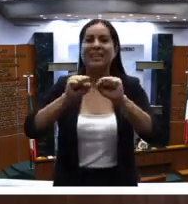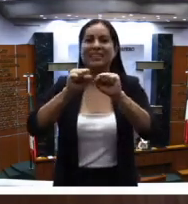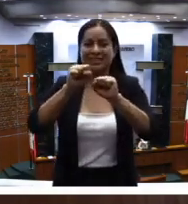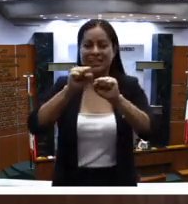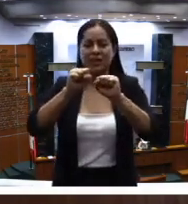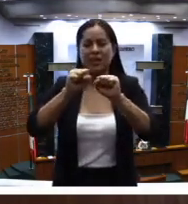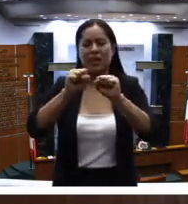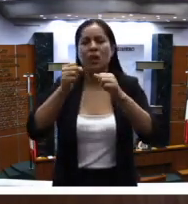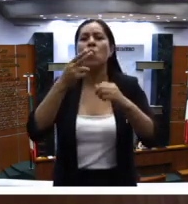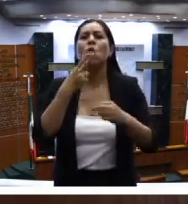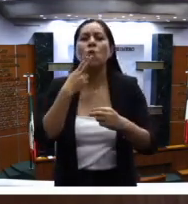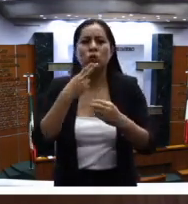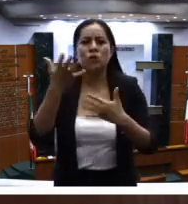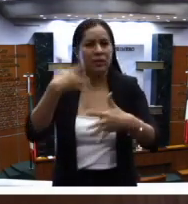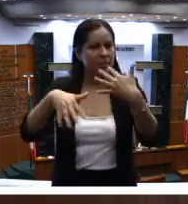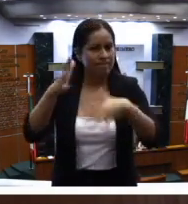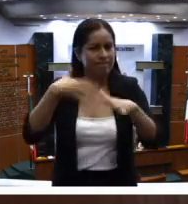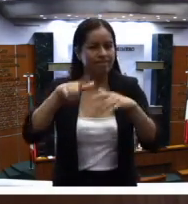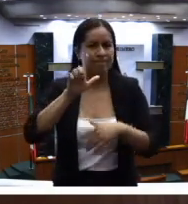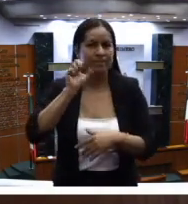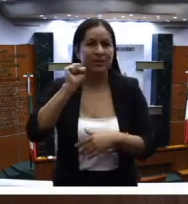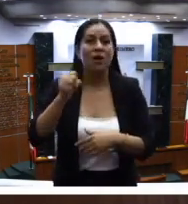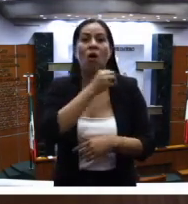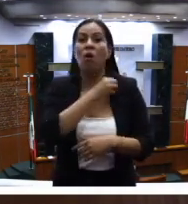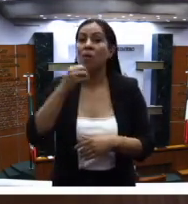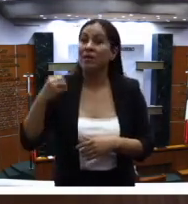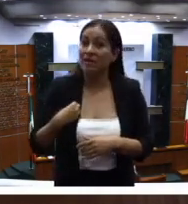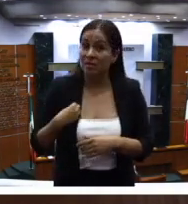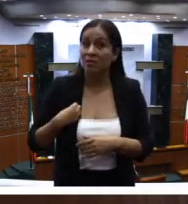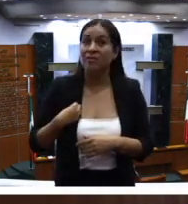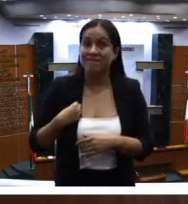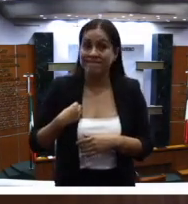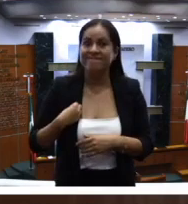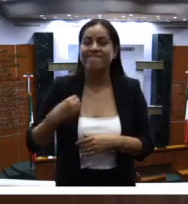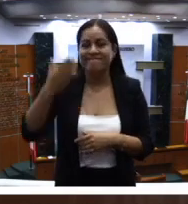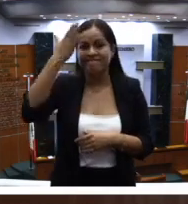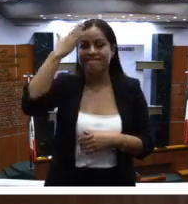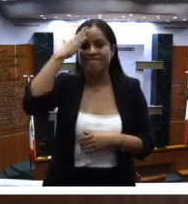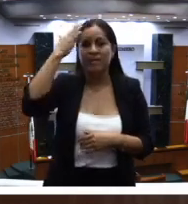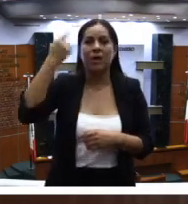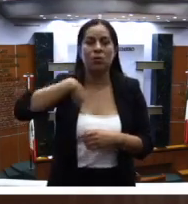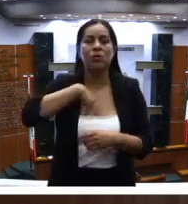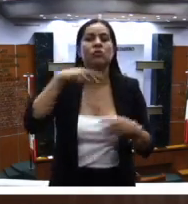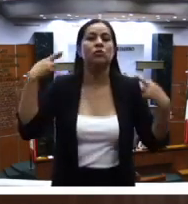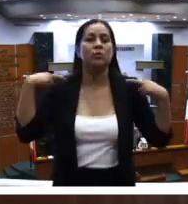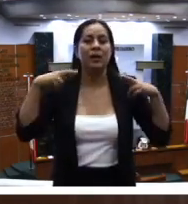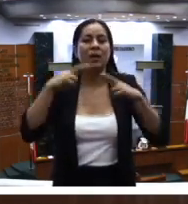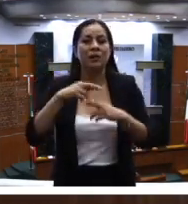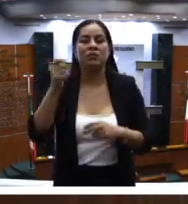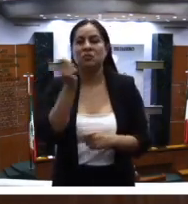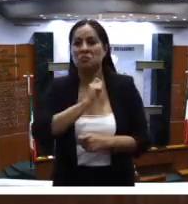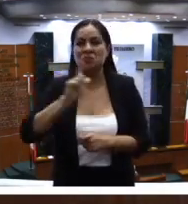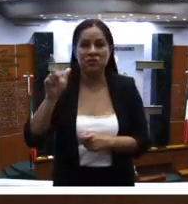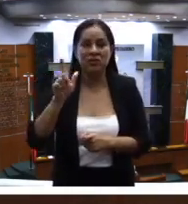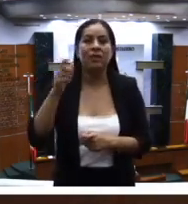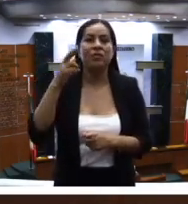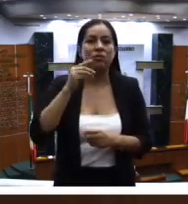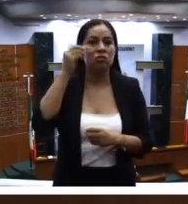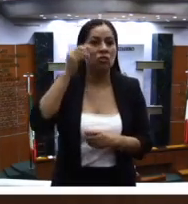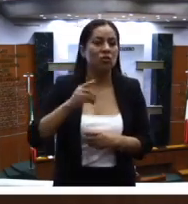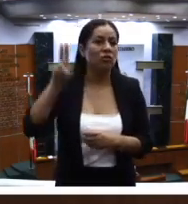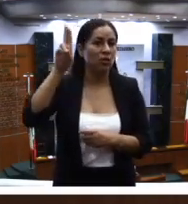de señas se ha impartido de manera obligatoria capacitando a nuestros maestros profesores y